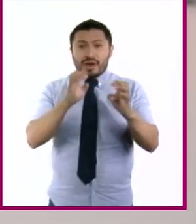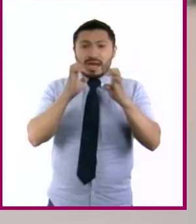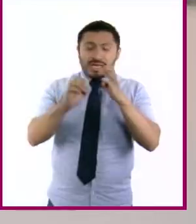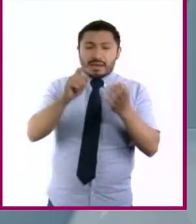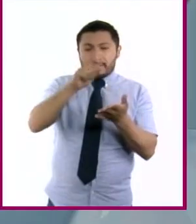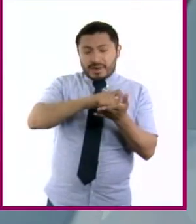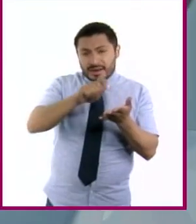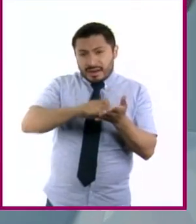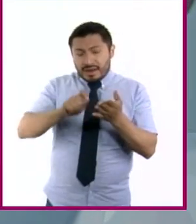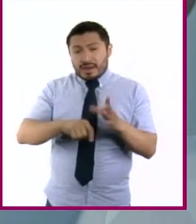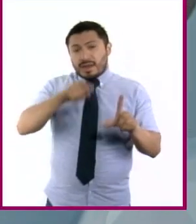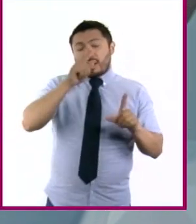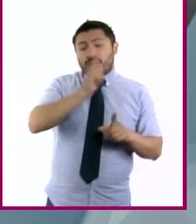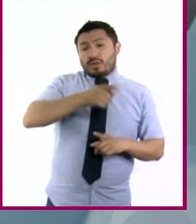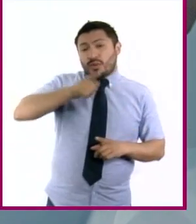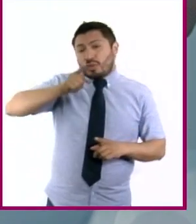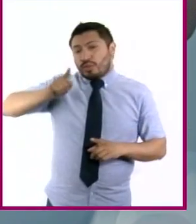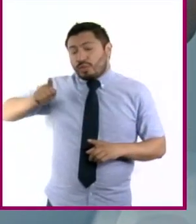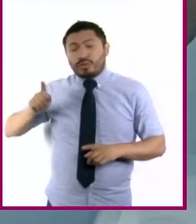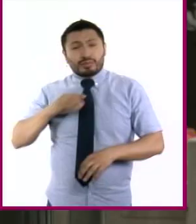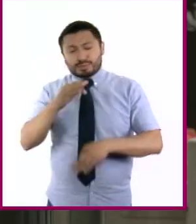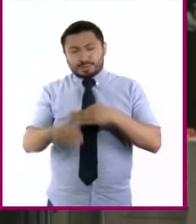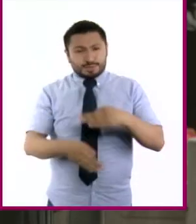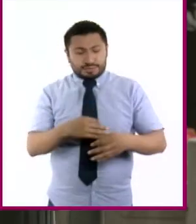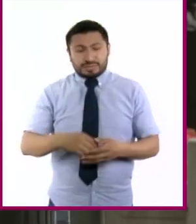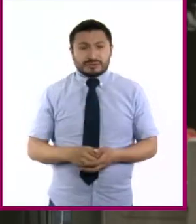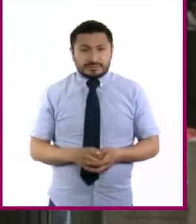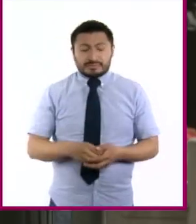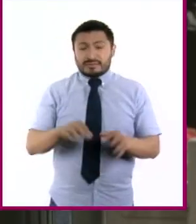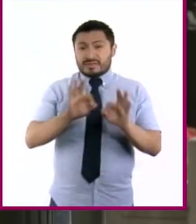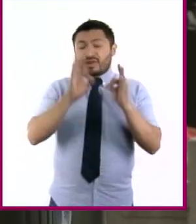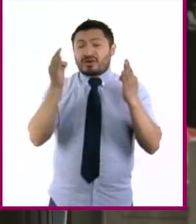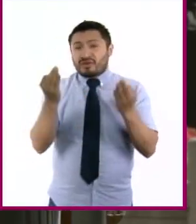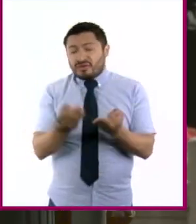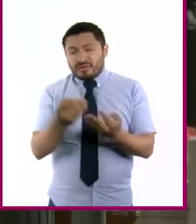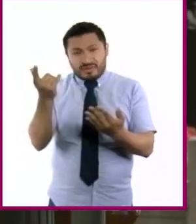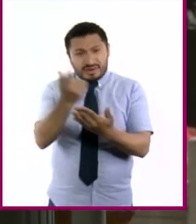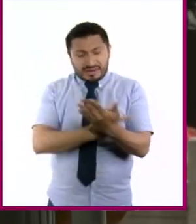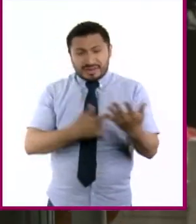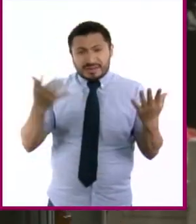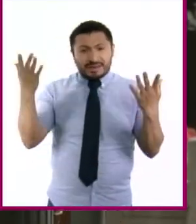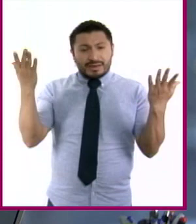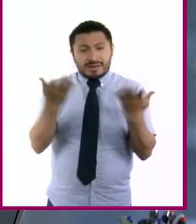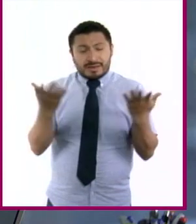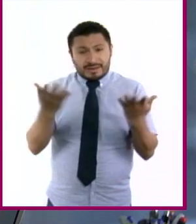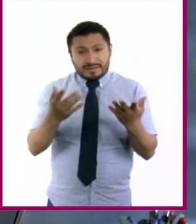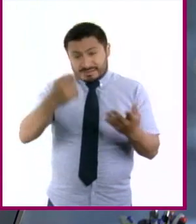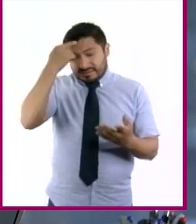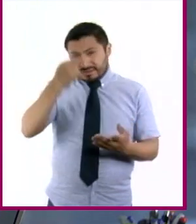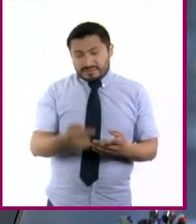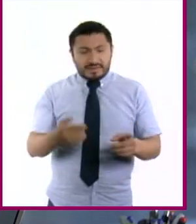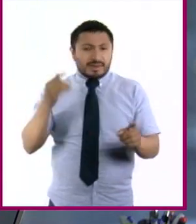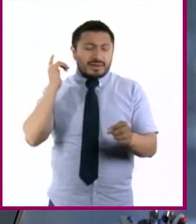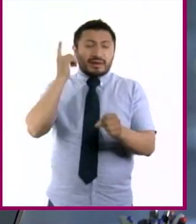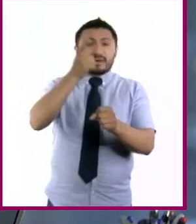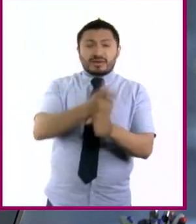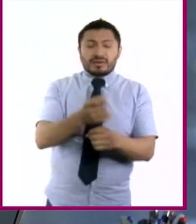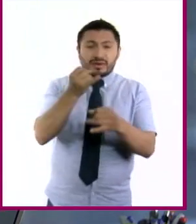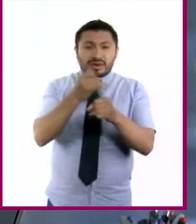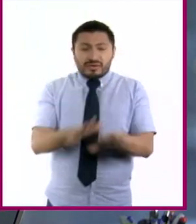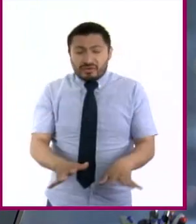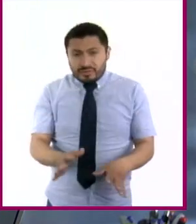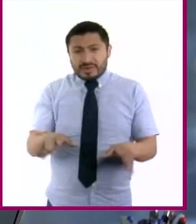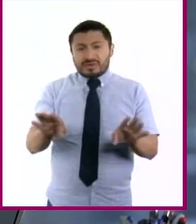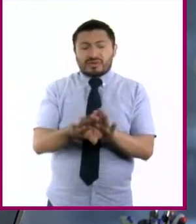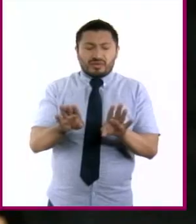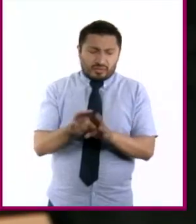encuestas, censos, entre otros. Los formularios se diseñan y se aplican con el objetivo de saber algo en concreto sobre el comportamiento,